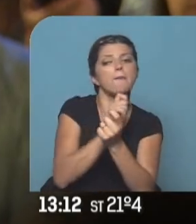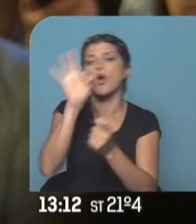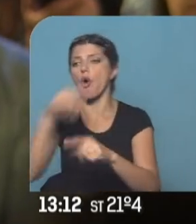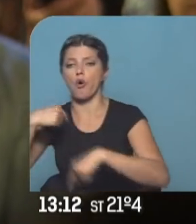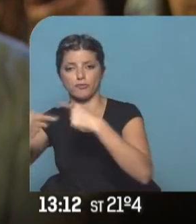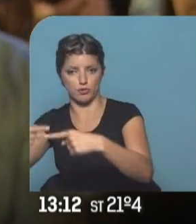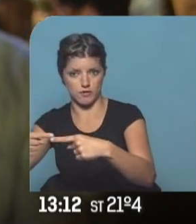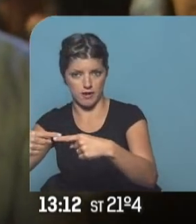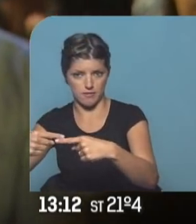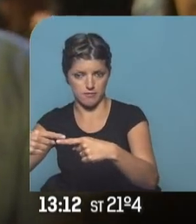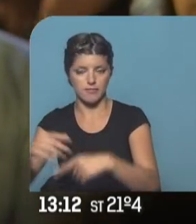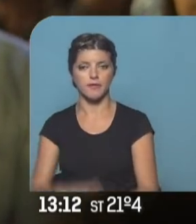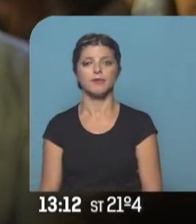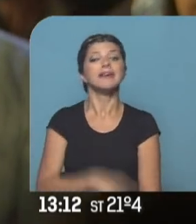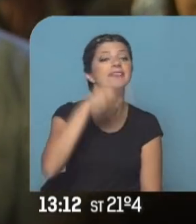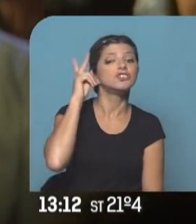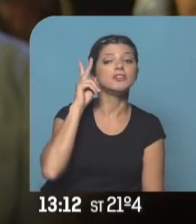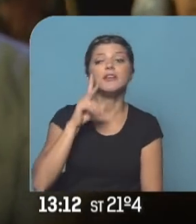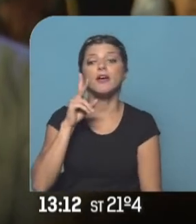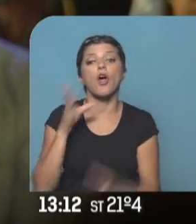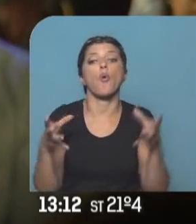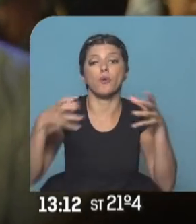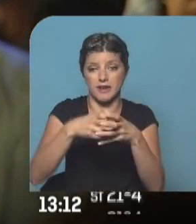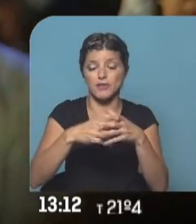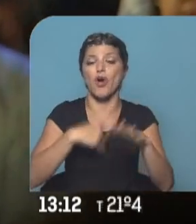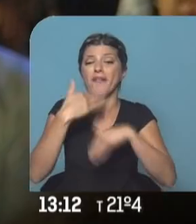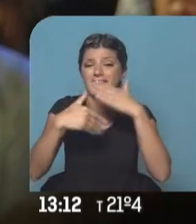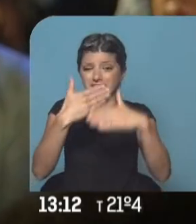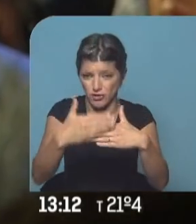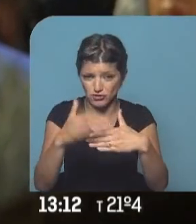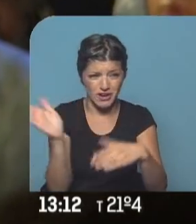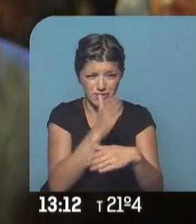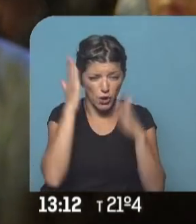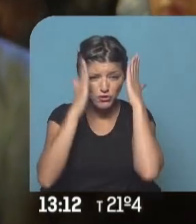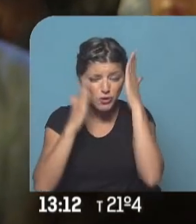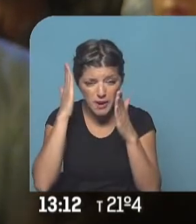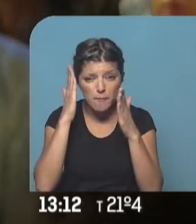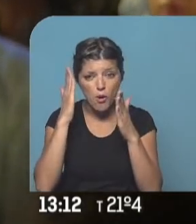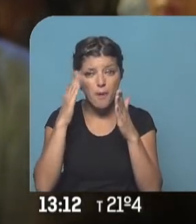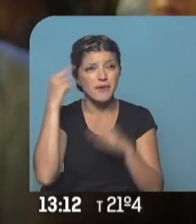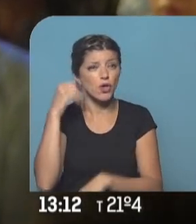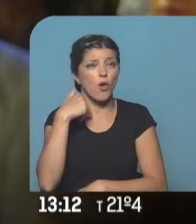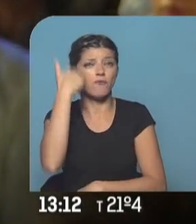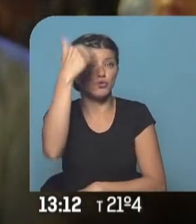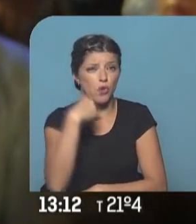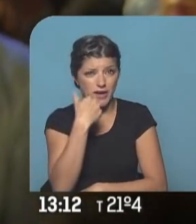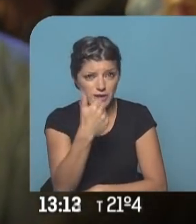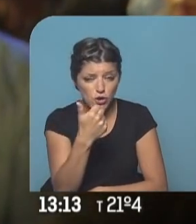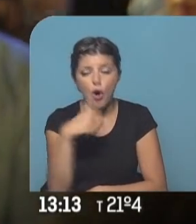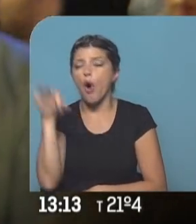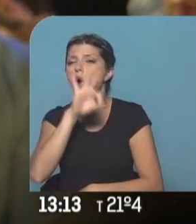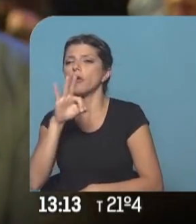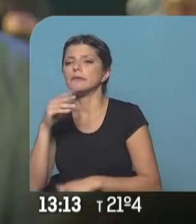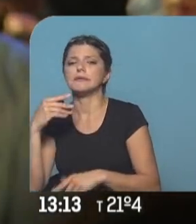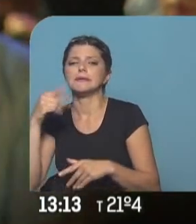continuidad, entre el Chile unido y desarrollado que queremos para nuestros hijos o el Chile